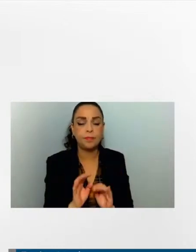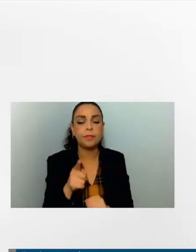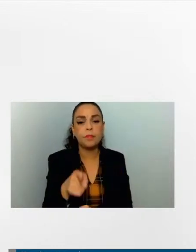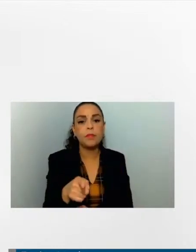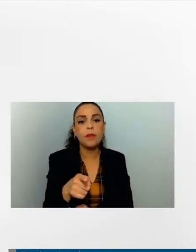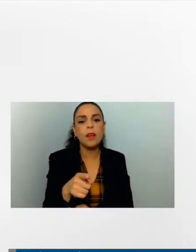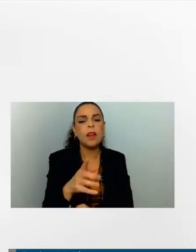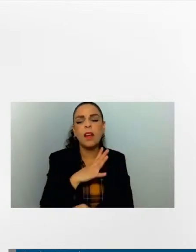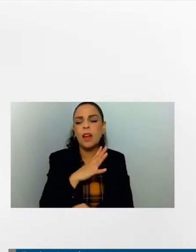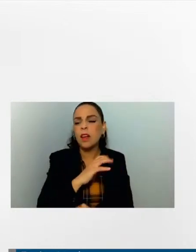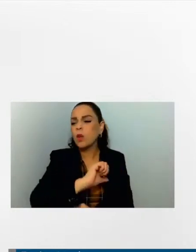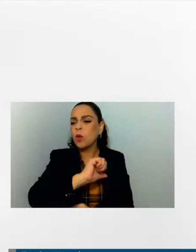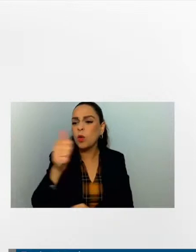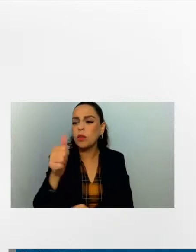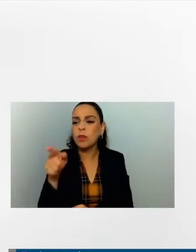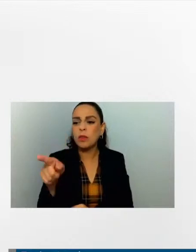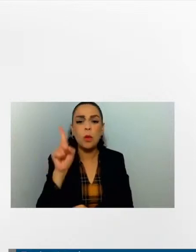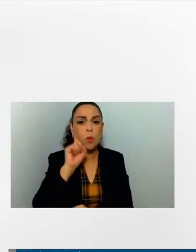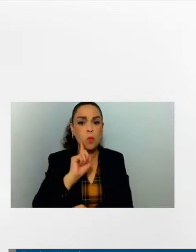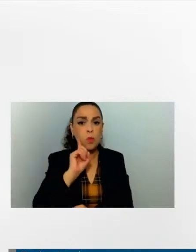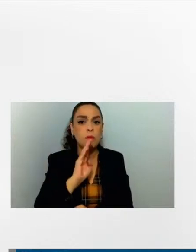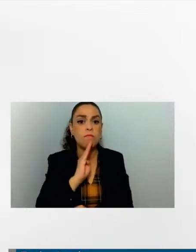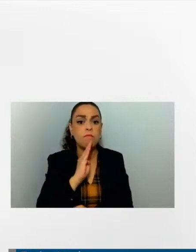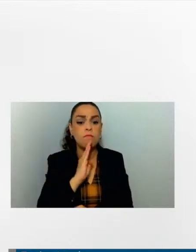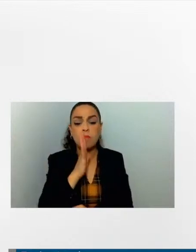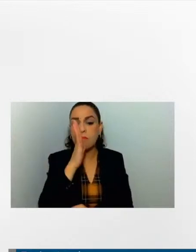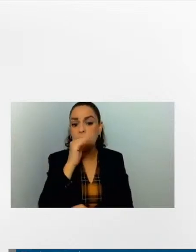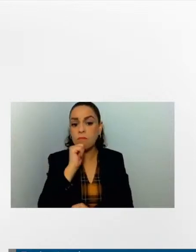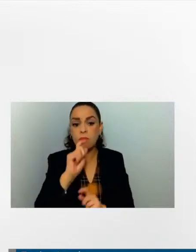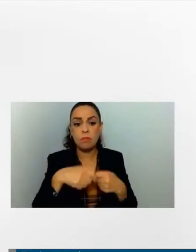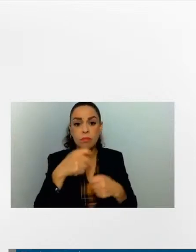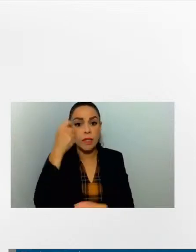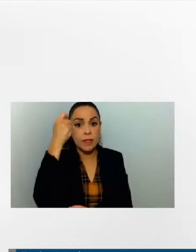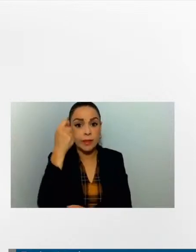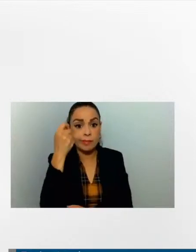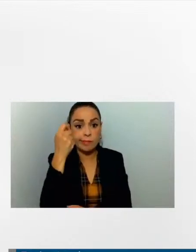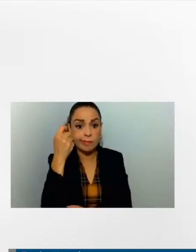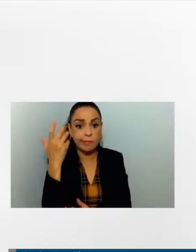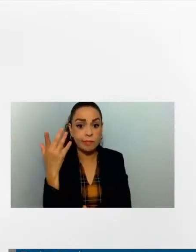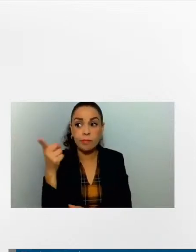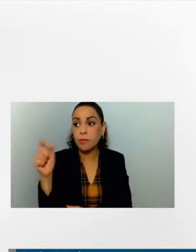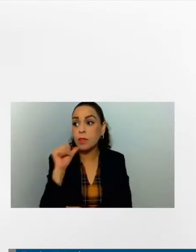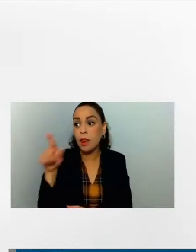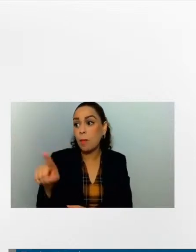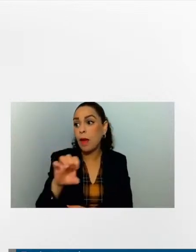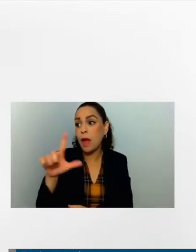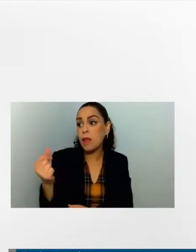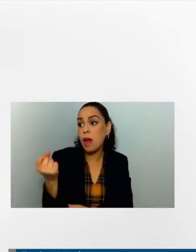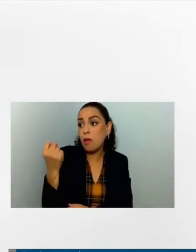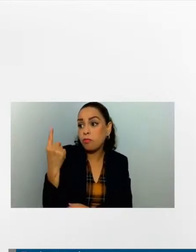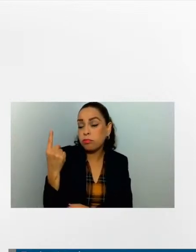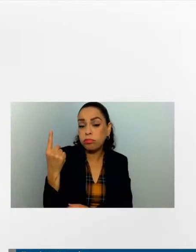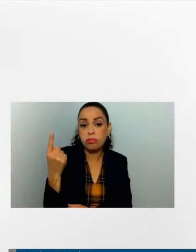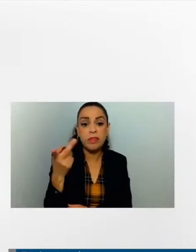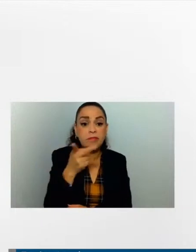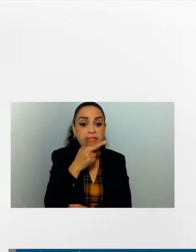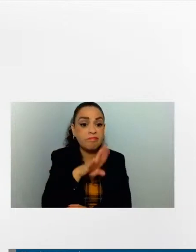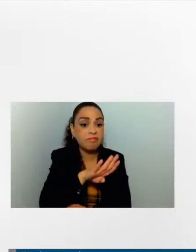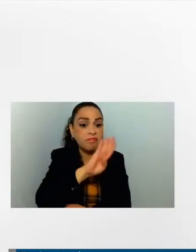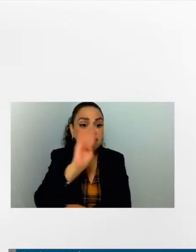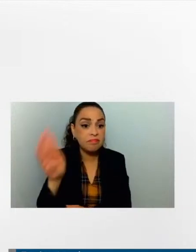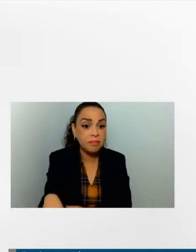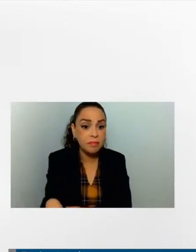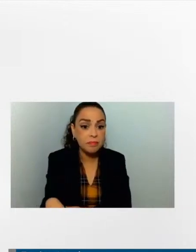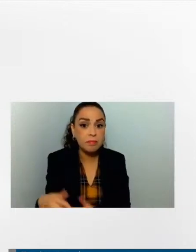dificultades para cumplir con la obligación alimentaria, solo estaba ella, el padre había fallecido, y entonces dice, bueno, yo